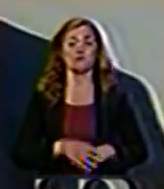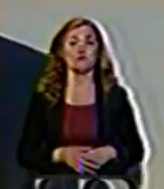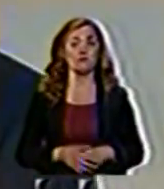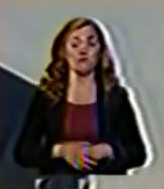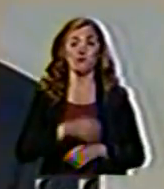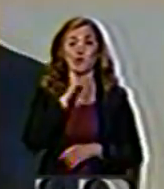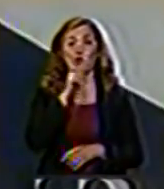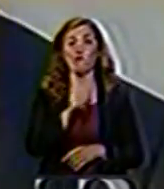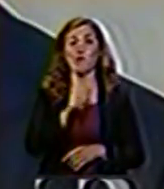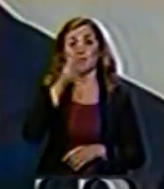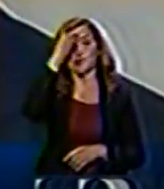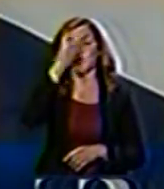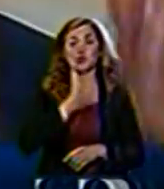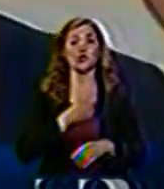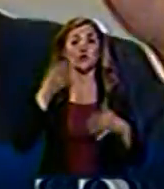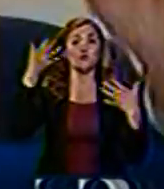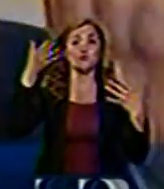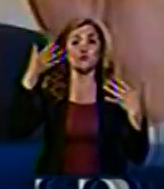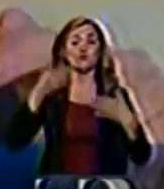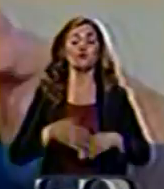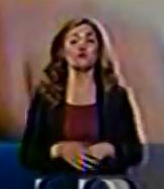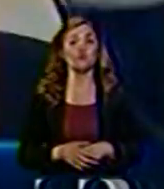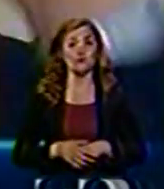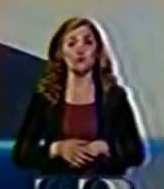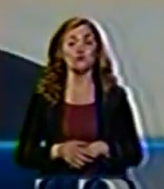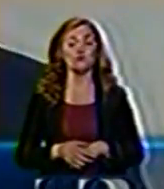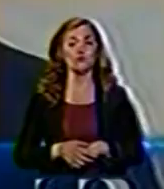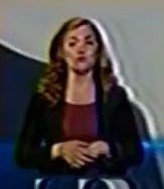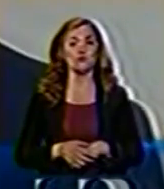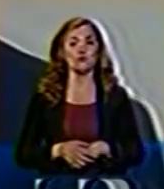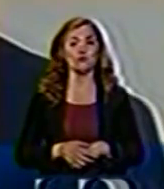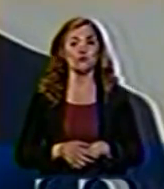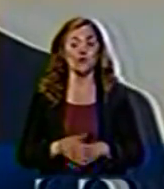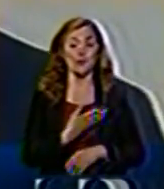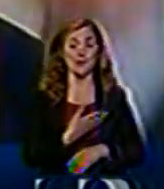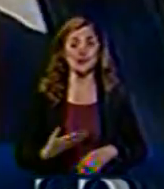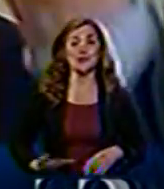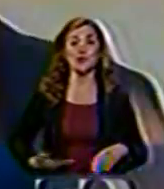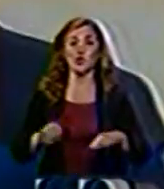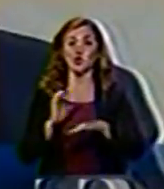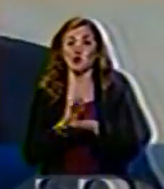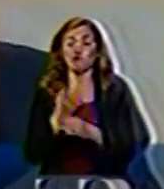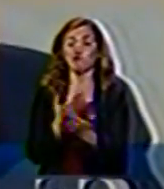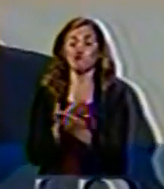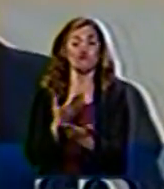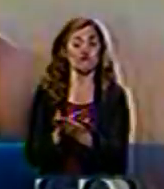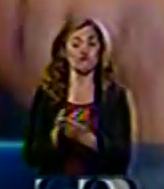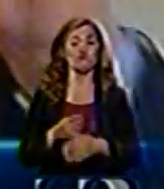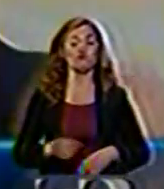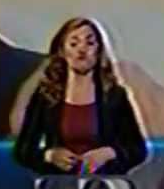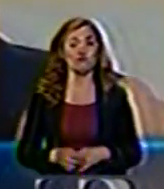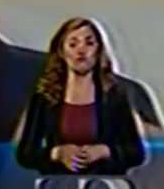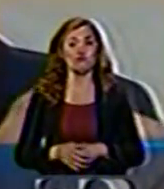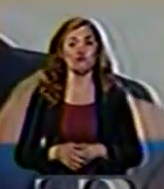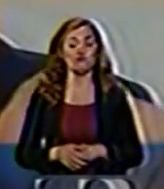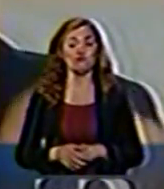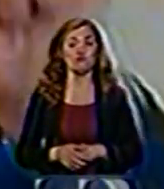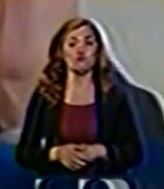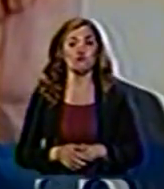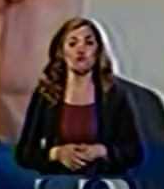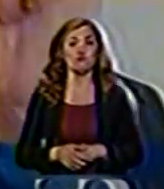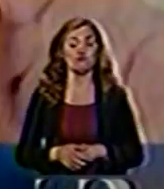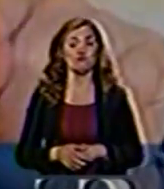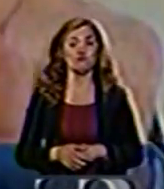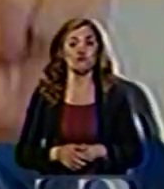falta una decisión política. Aquí falta una decisión política del presidente de la República que le exija. ¿Qué le exija a